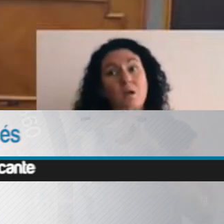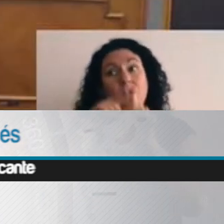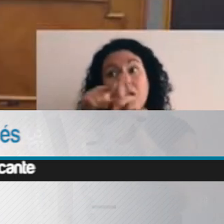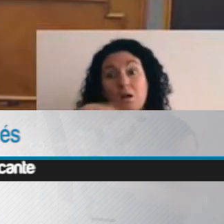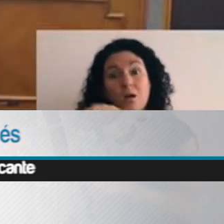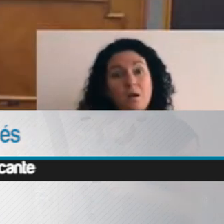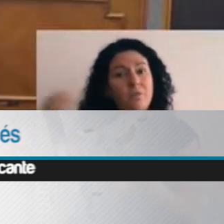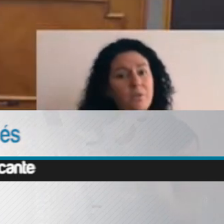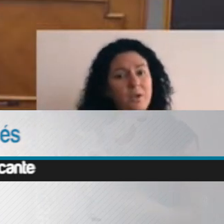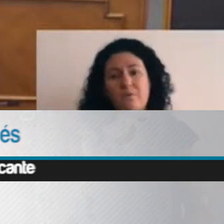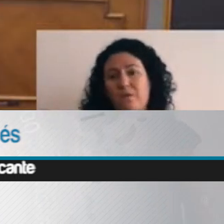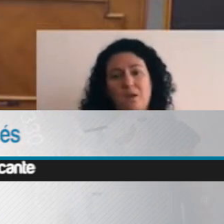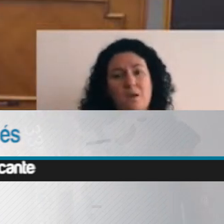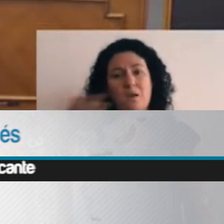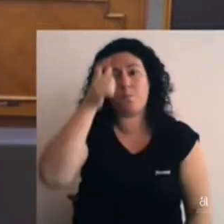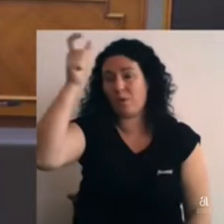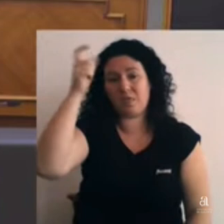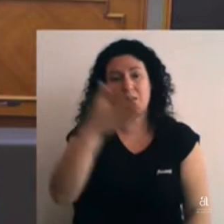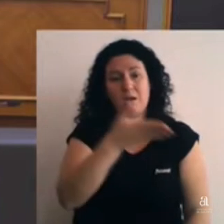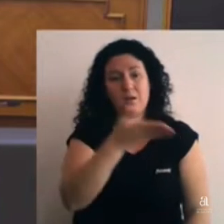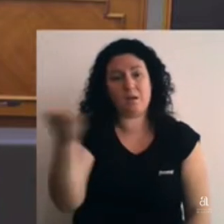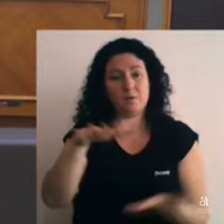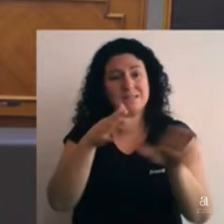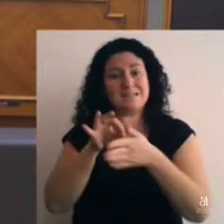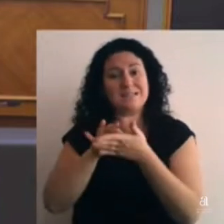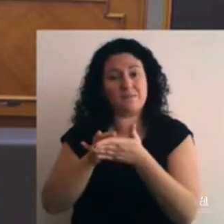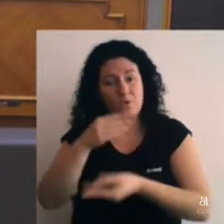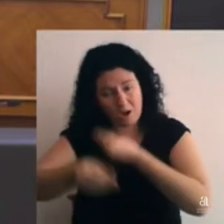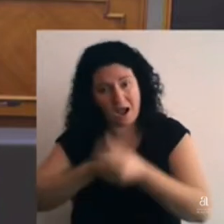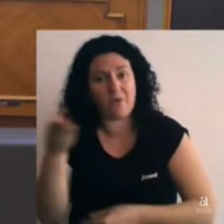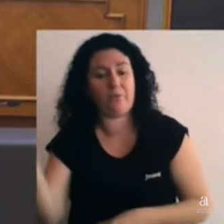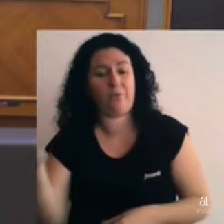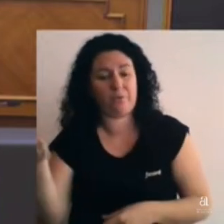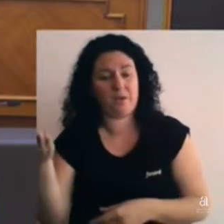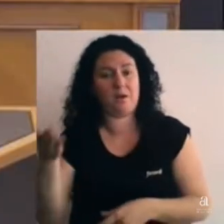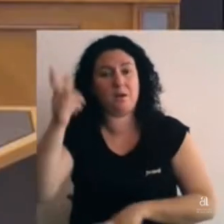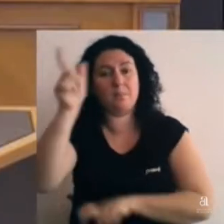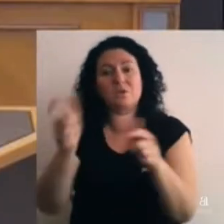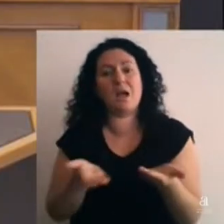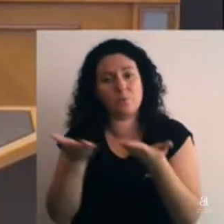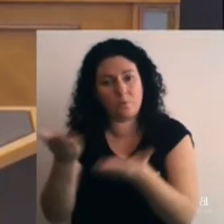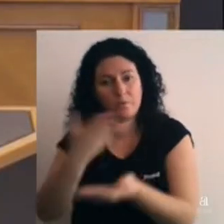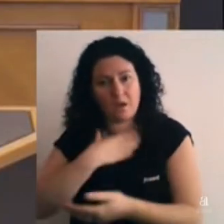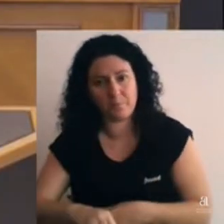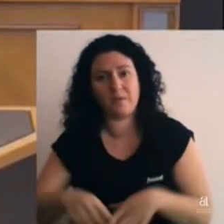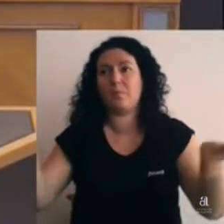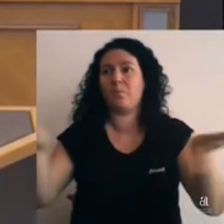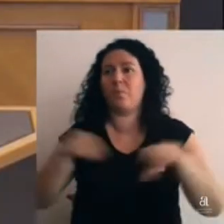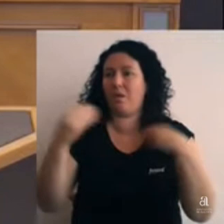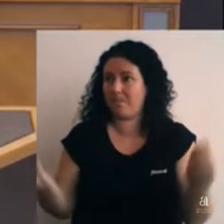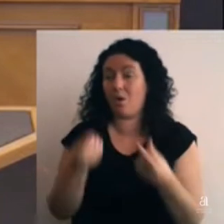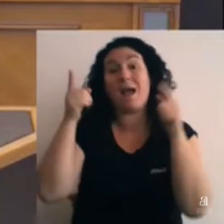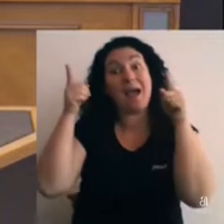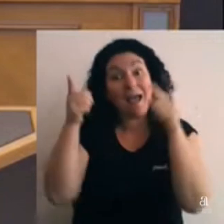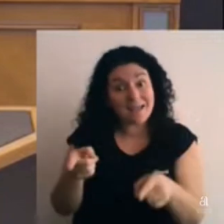estar, en los municipios para que presten los servicios, para que puedan ayudar a la población, para que puedan mejorar esta provincia. Ese,